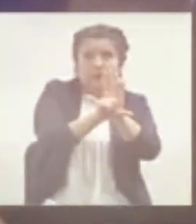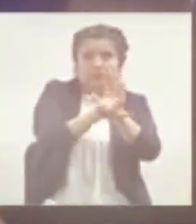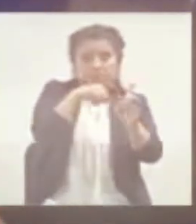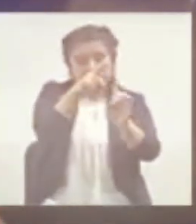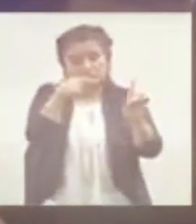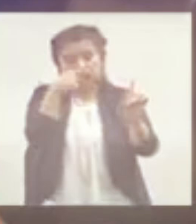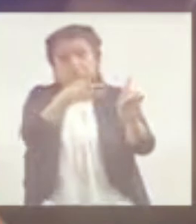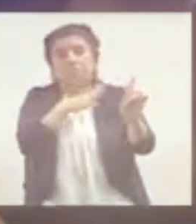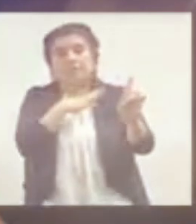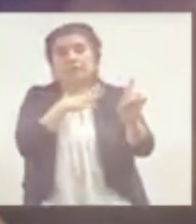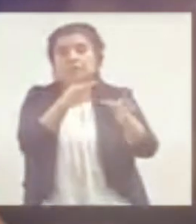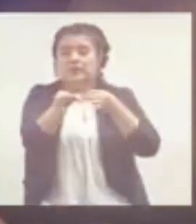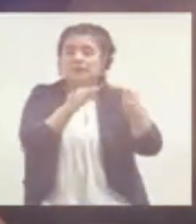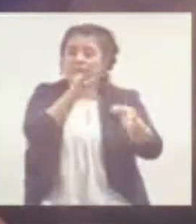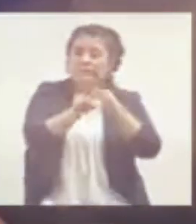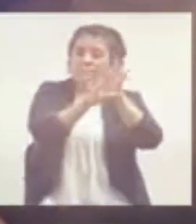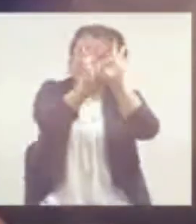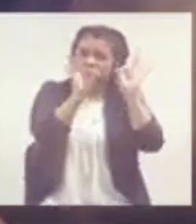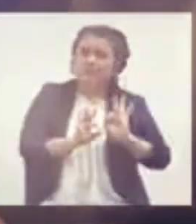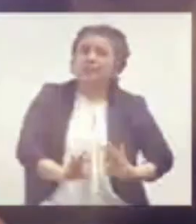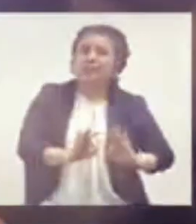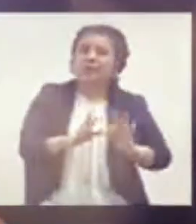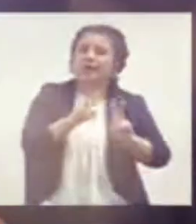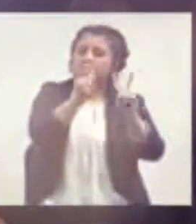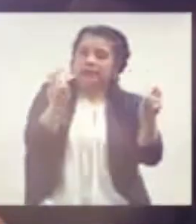como tenía una exposición de motivos en el desarrollo del